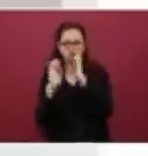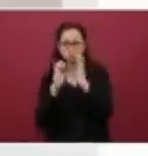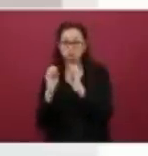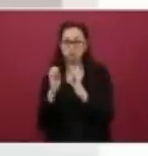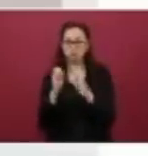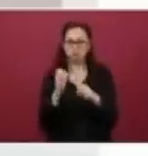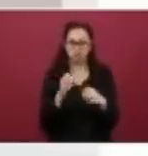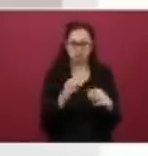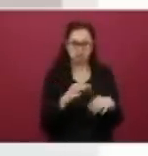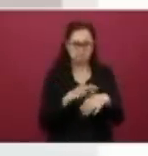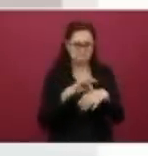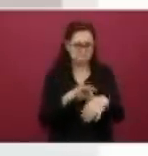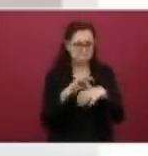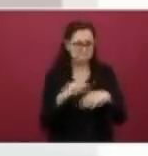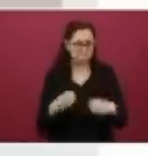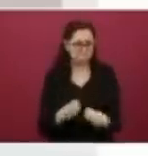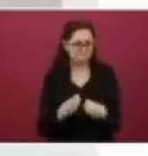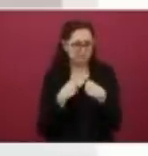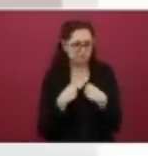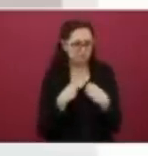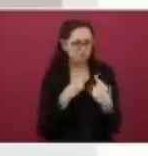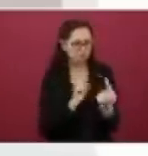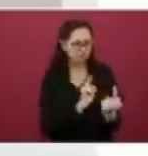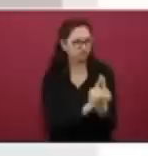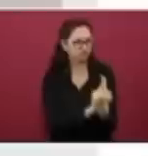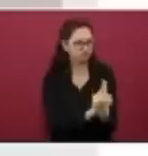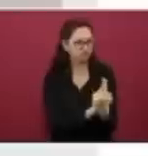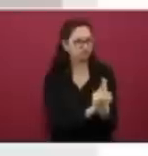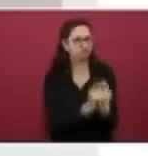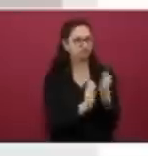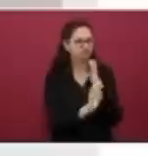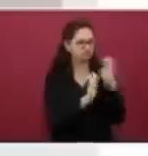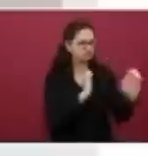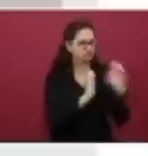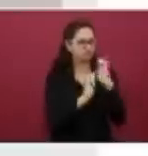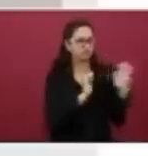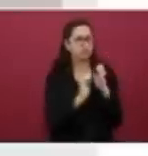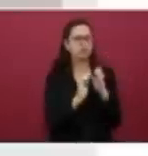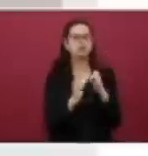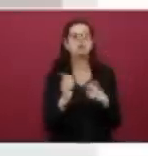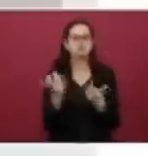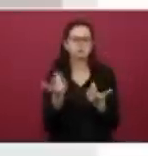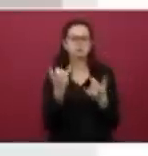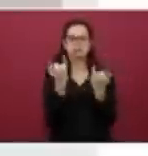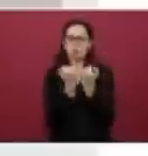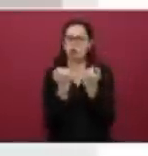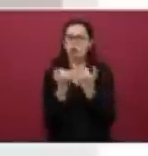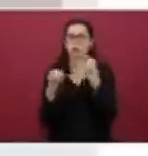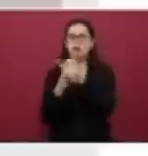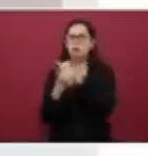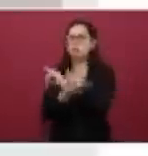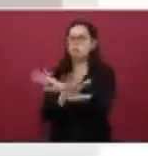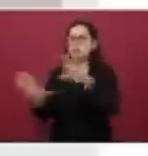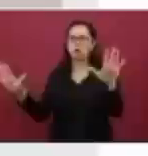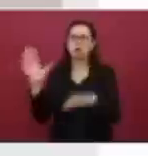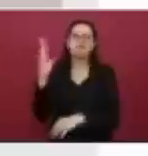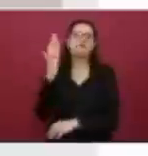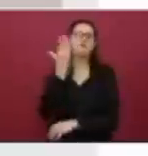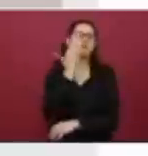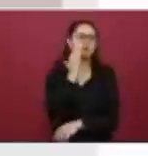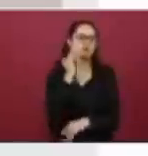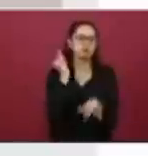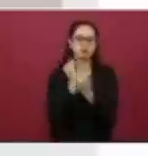real y pudieron ser visualizadas a través de nuestra página de facebook y de